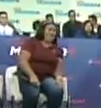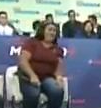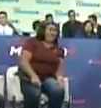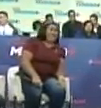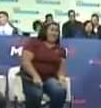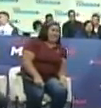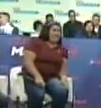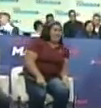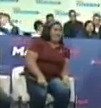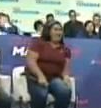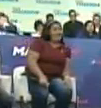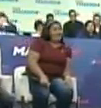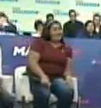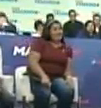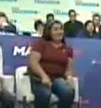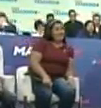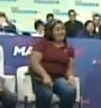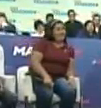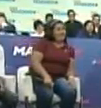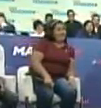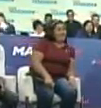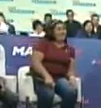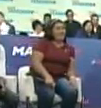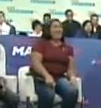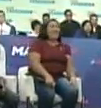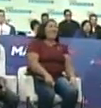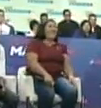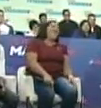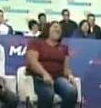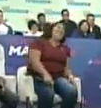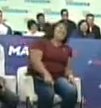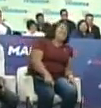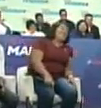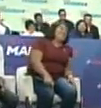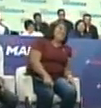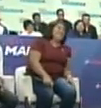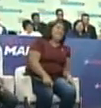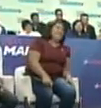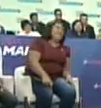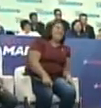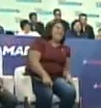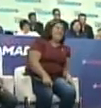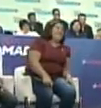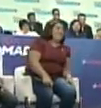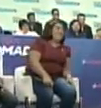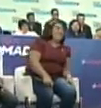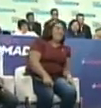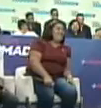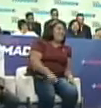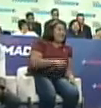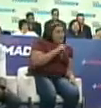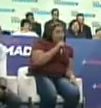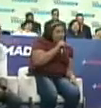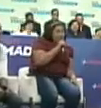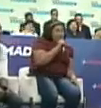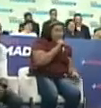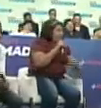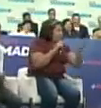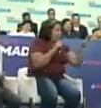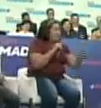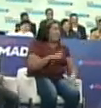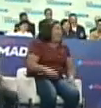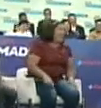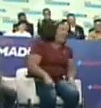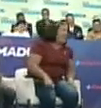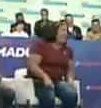paraguanera, flor cantarina negra amarilla, que ya tus manos están en cinta, decía.